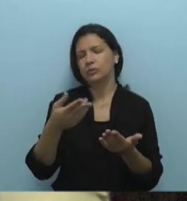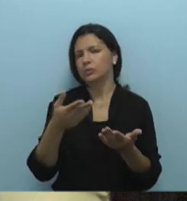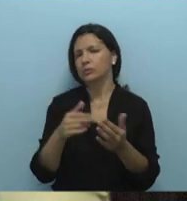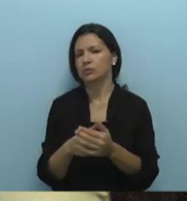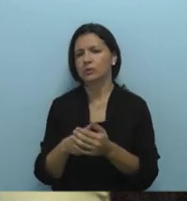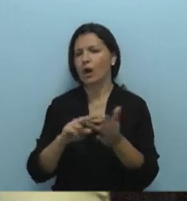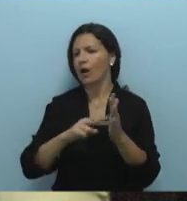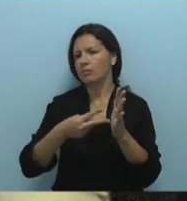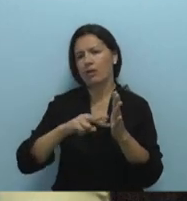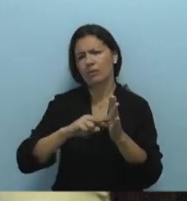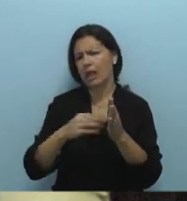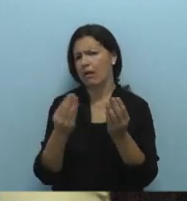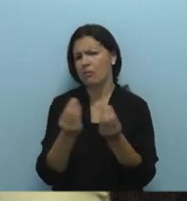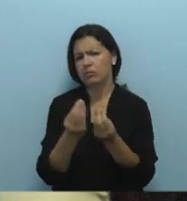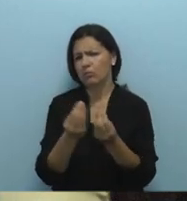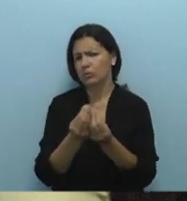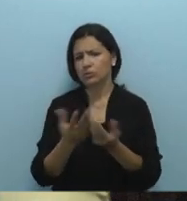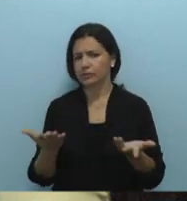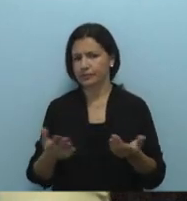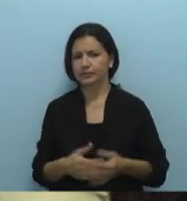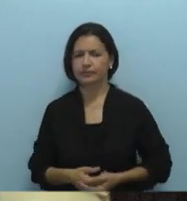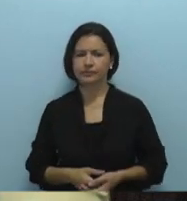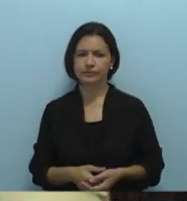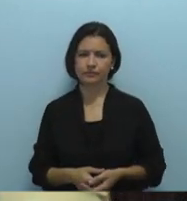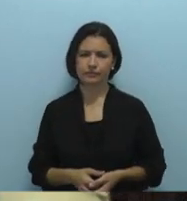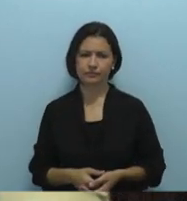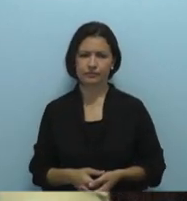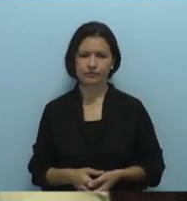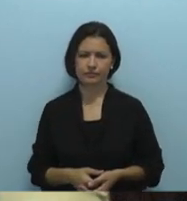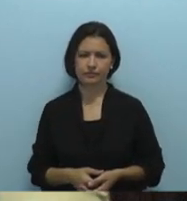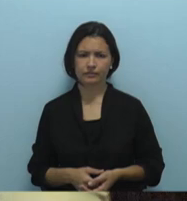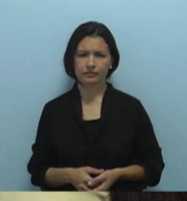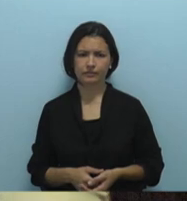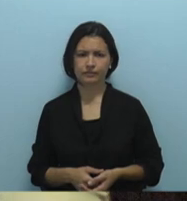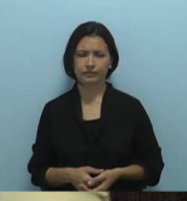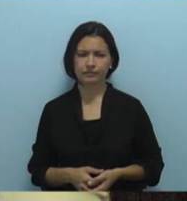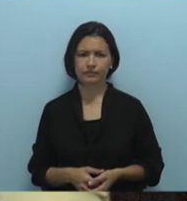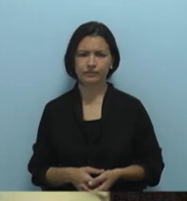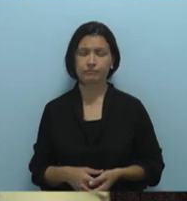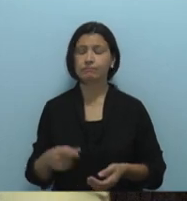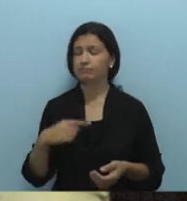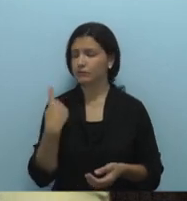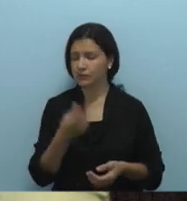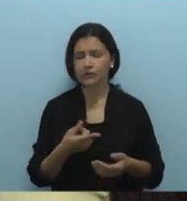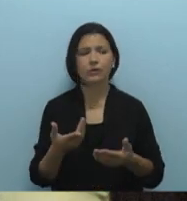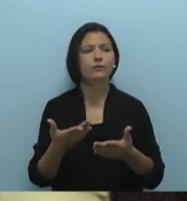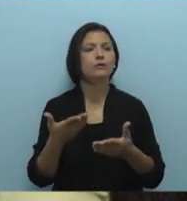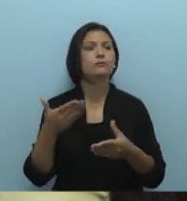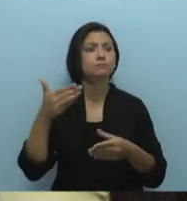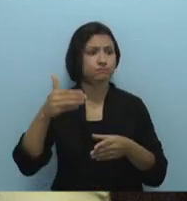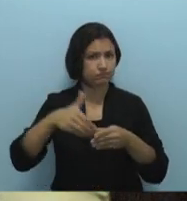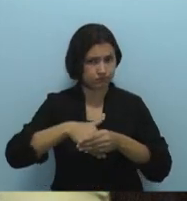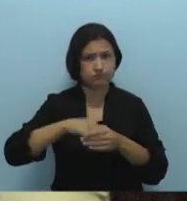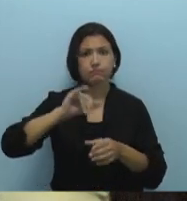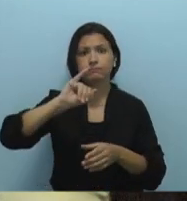existe incluso desde la niñez, como lo hemos visto en estos años de democracia. Por eso empujamos la ley, porque nos parece